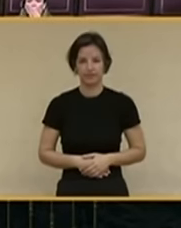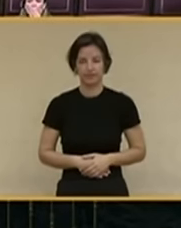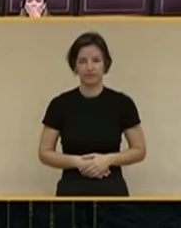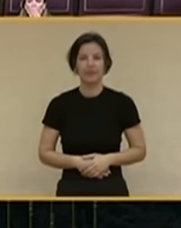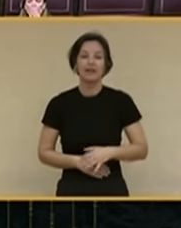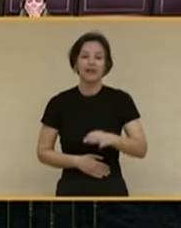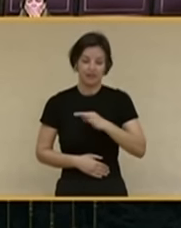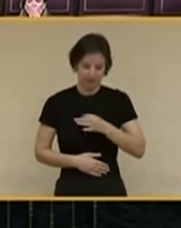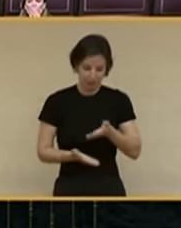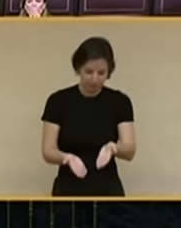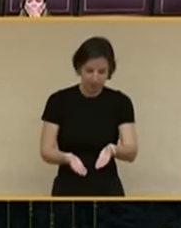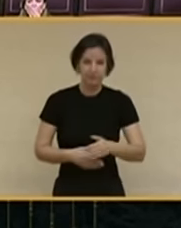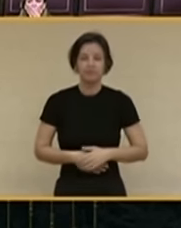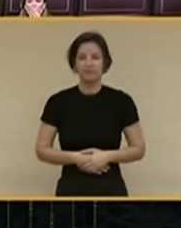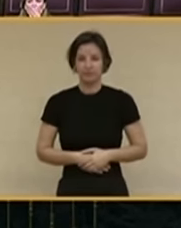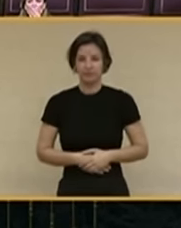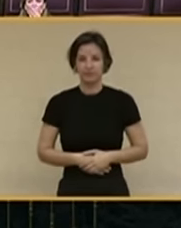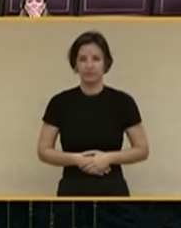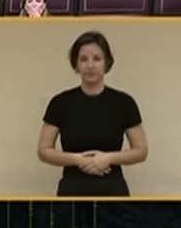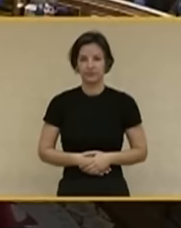señor gallo tiene la